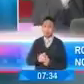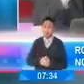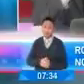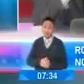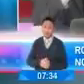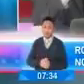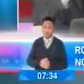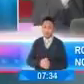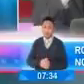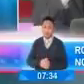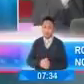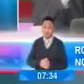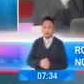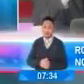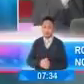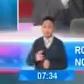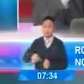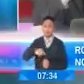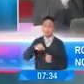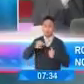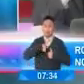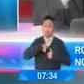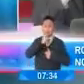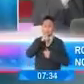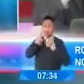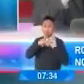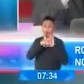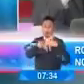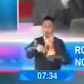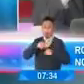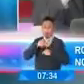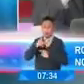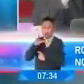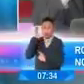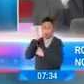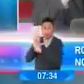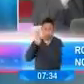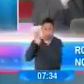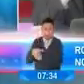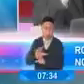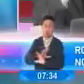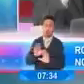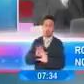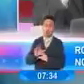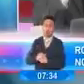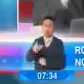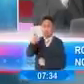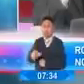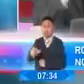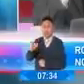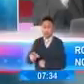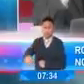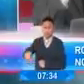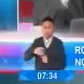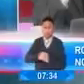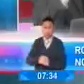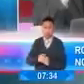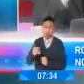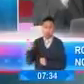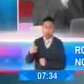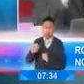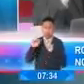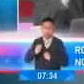al menos nuestros principios sí son esos: no hacer daño, tratar de que las personas, de que los ciudadanos, sobre todo quienes más lo